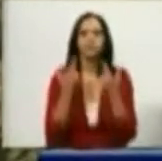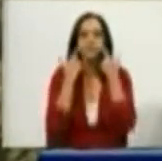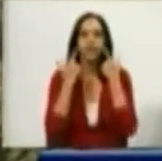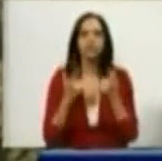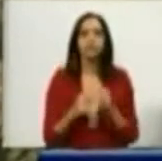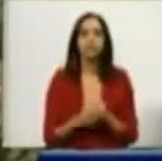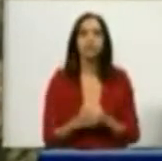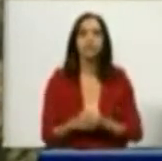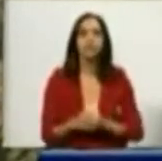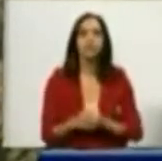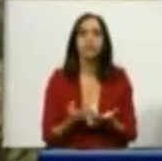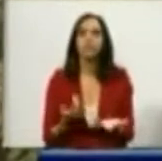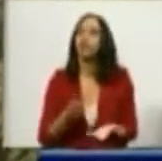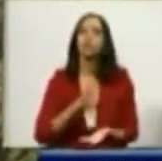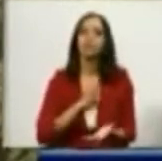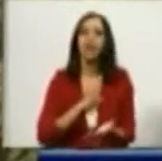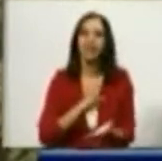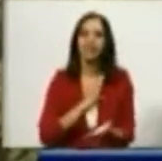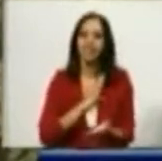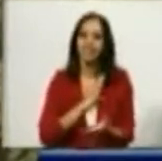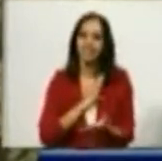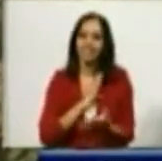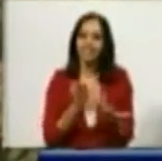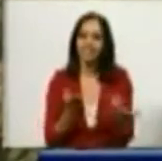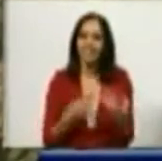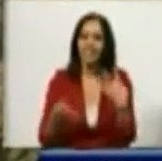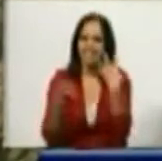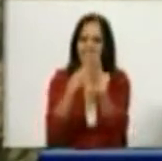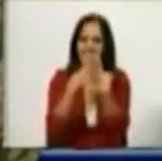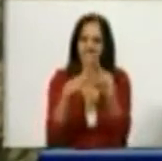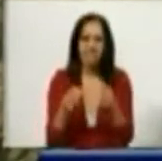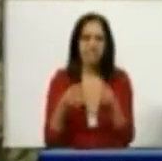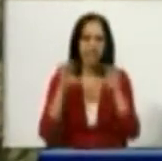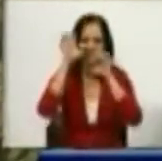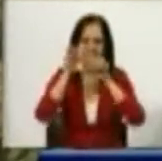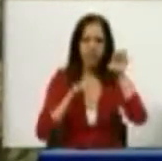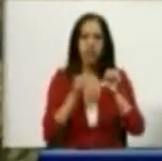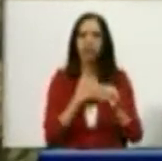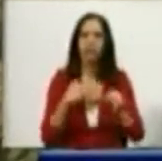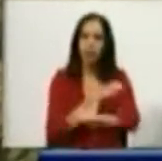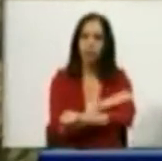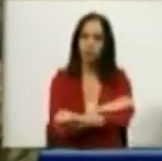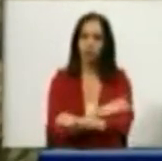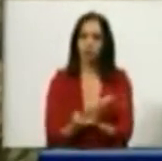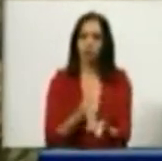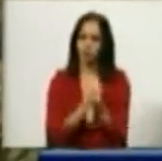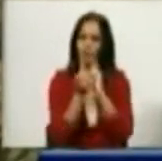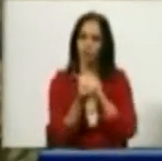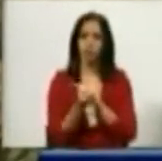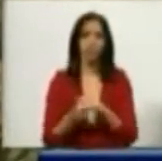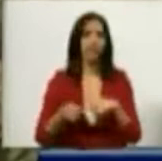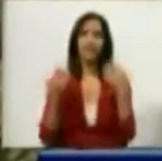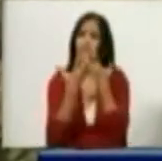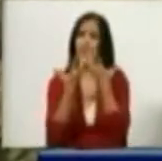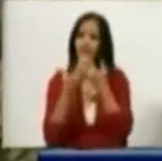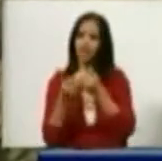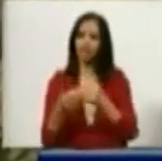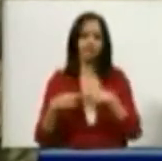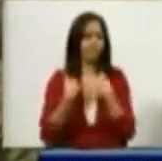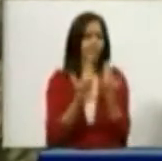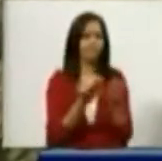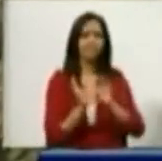ser ser parte de la jauría que quiere la derecha que nos convirtamos esa pelea se la dejamos a ellos